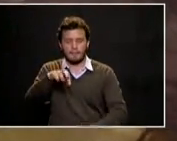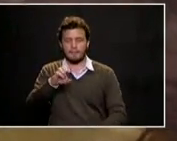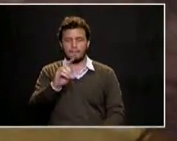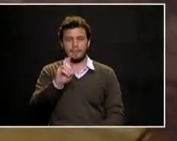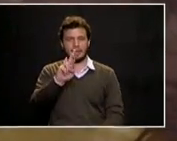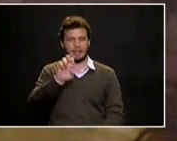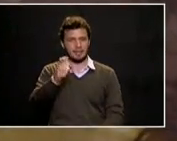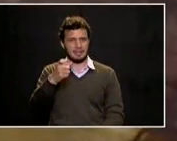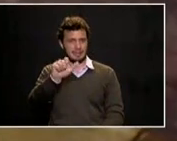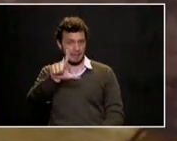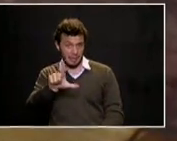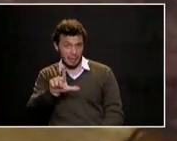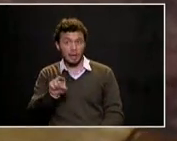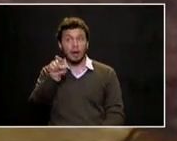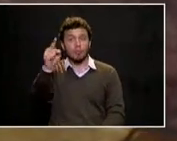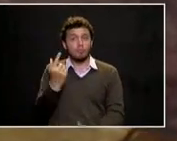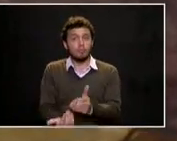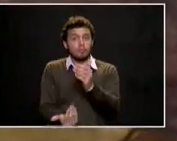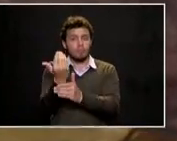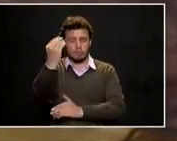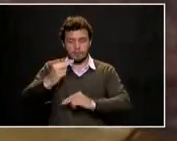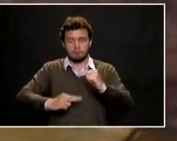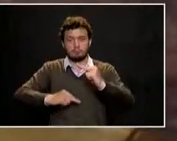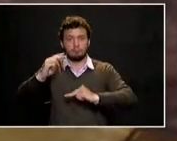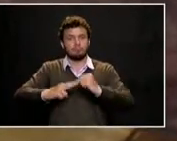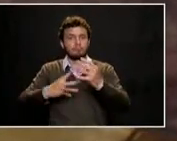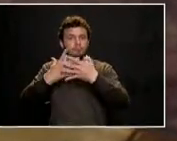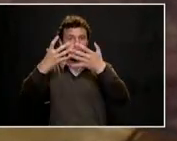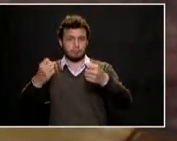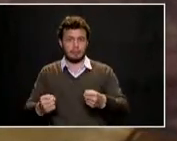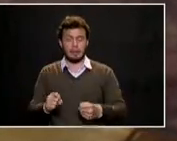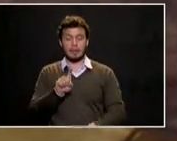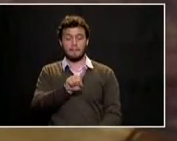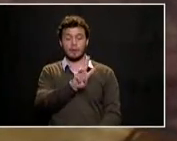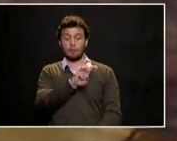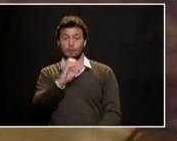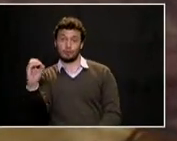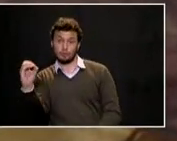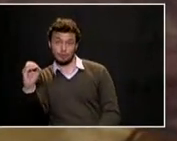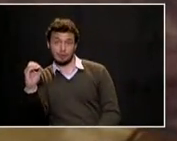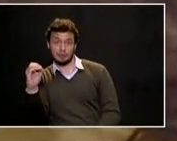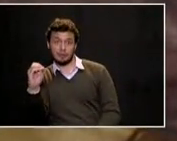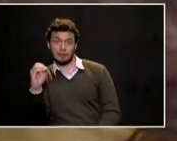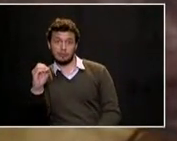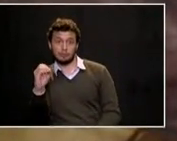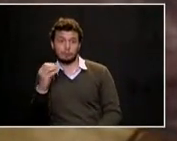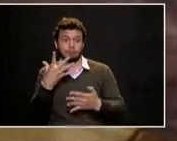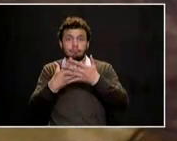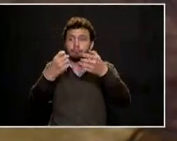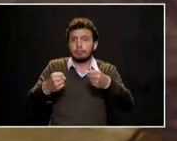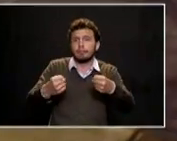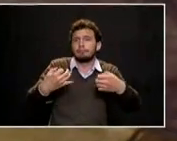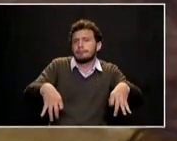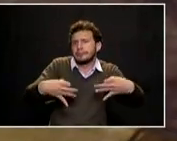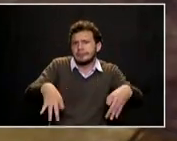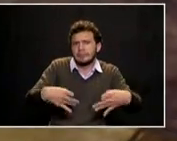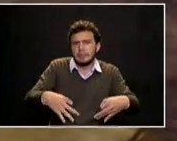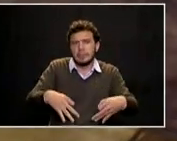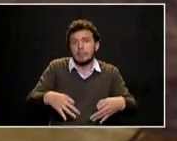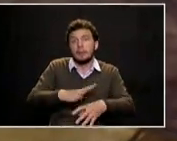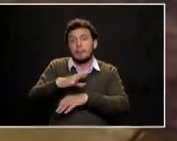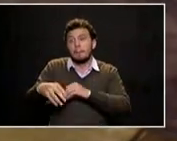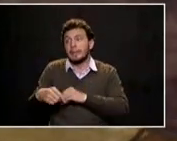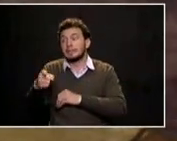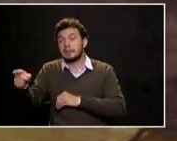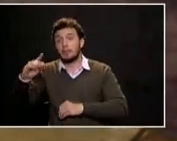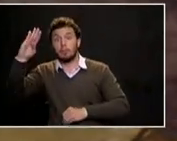tiene que avanzarse para que esos 1.800 sindicados, que además están haciendo que 300 policías tengan que